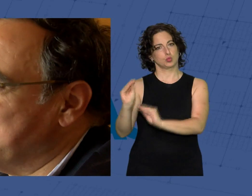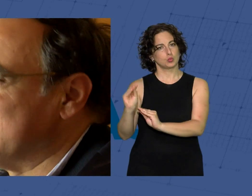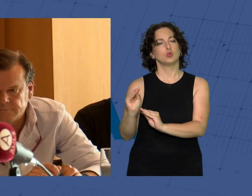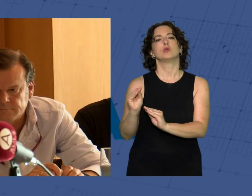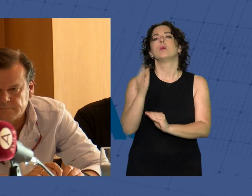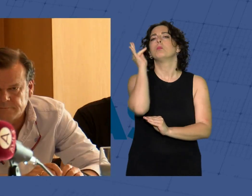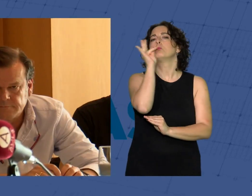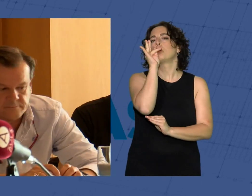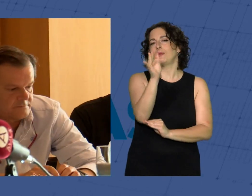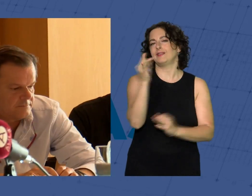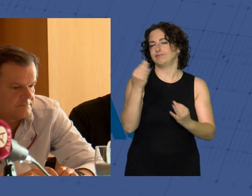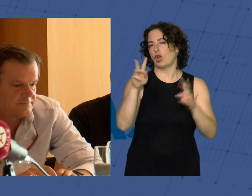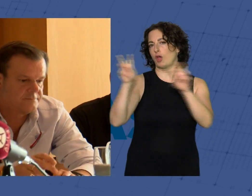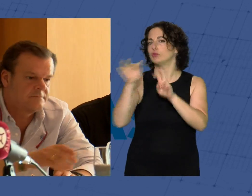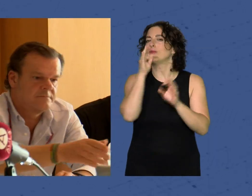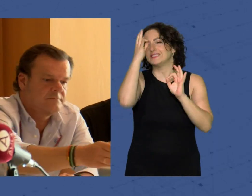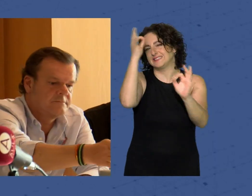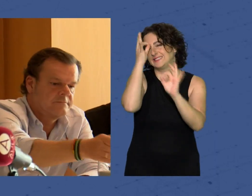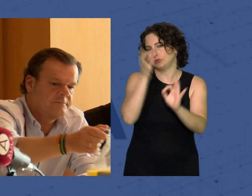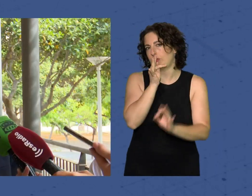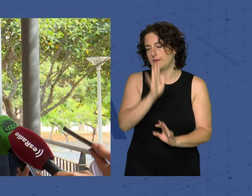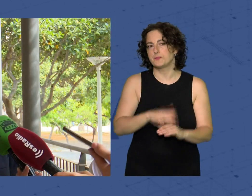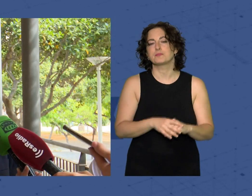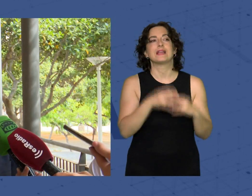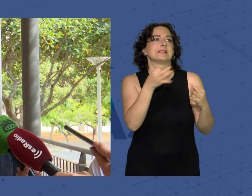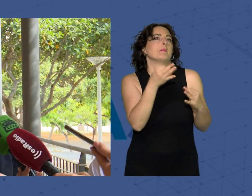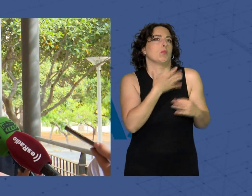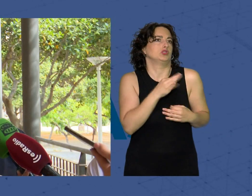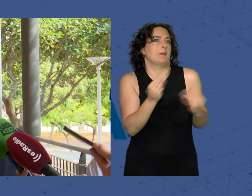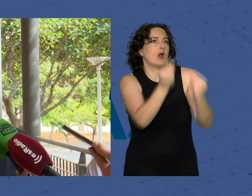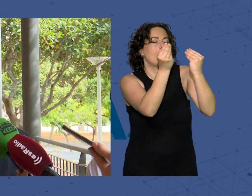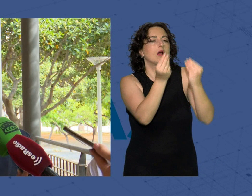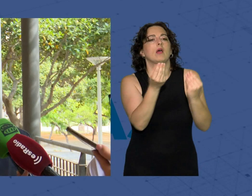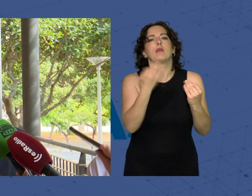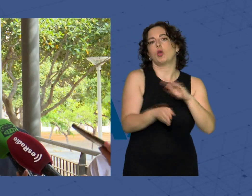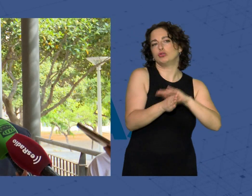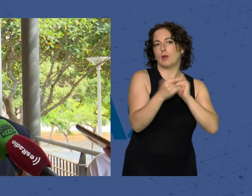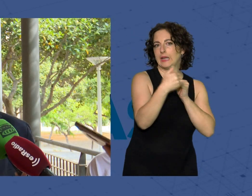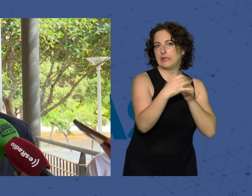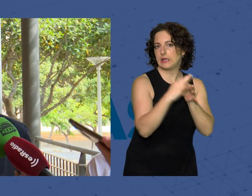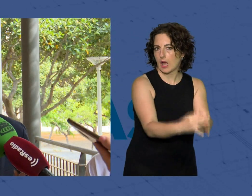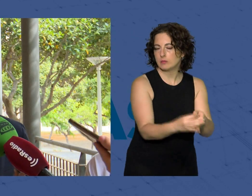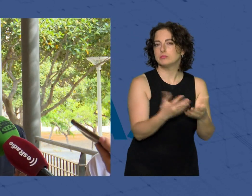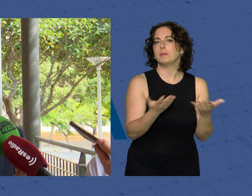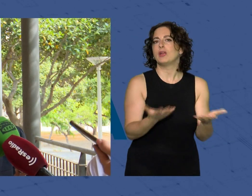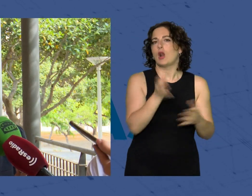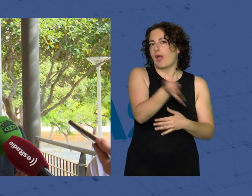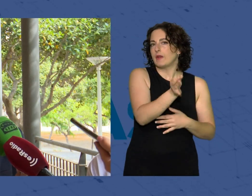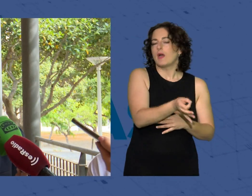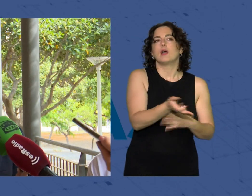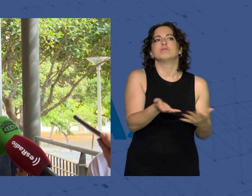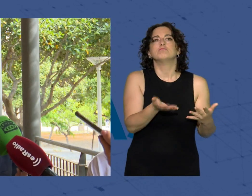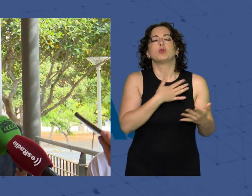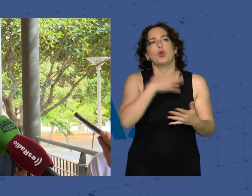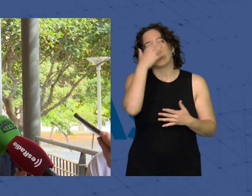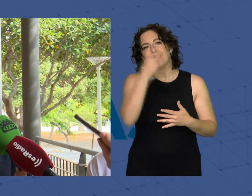promete novedades aún sin concretar. Siempre hay margen de mejora, habrá que continuar en esa línea, pero la verdad yo creo que